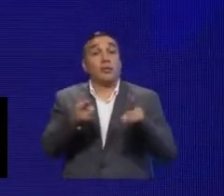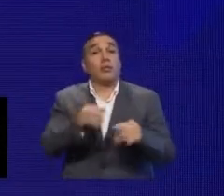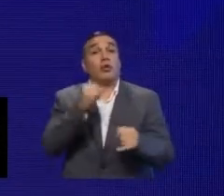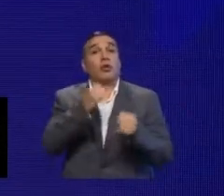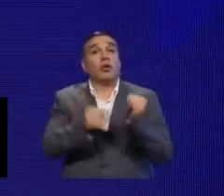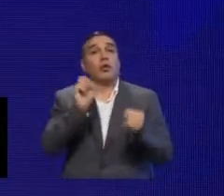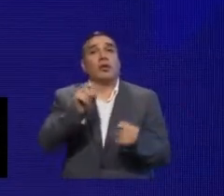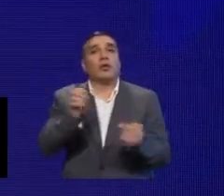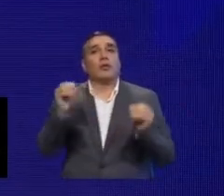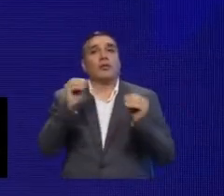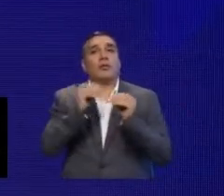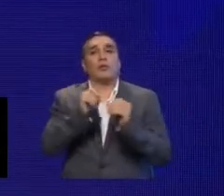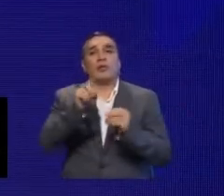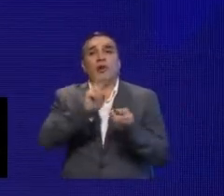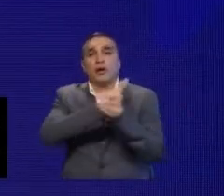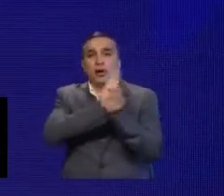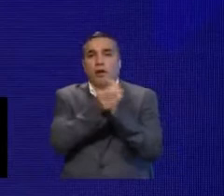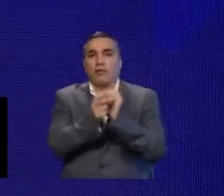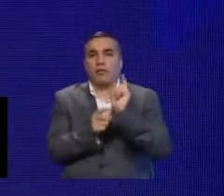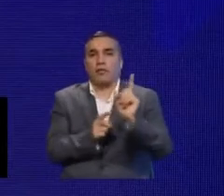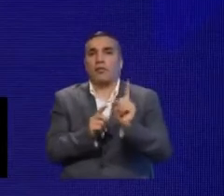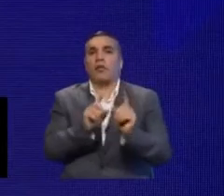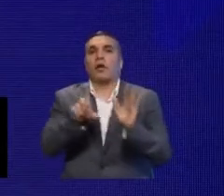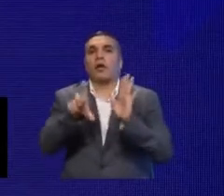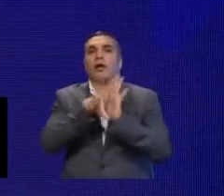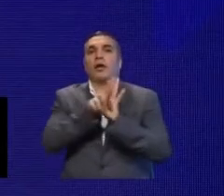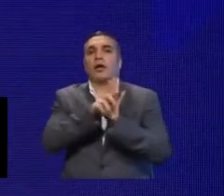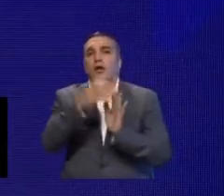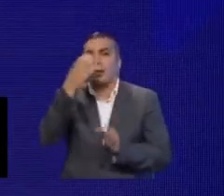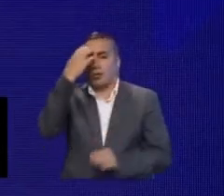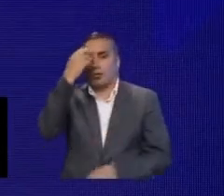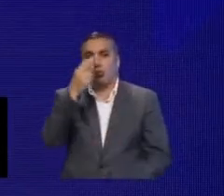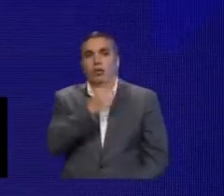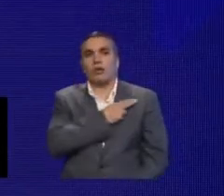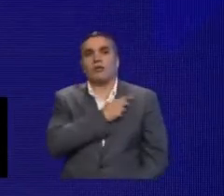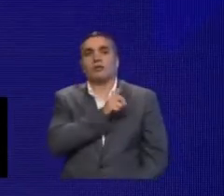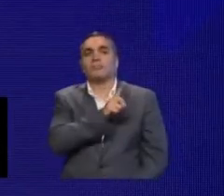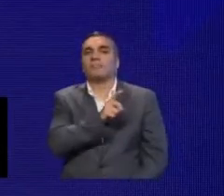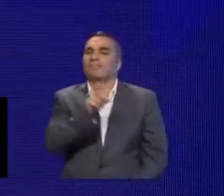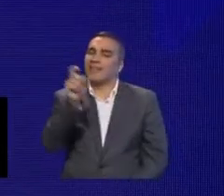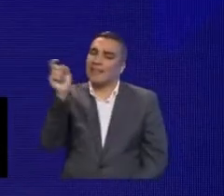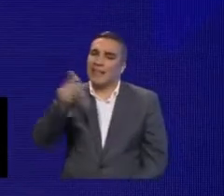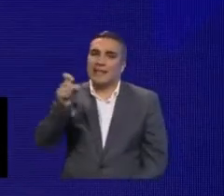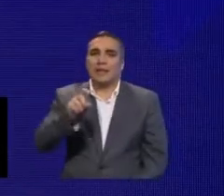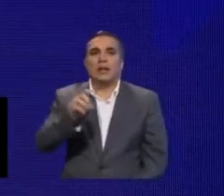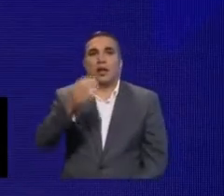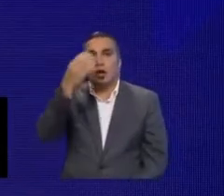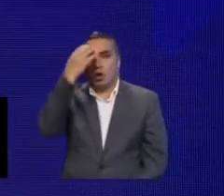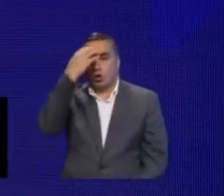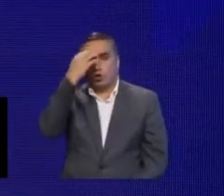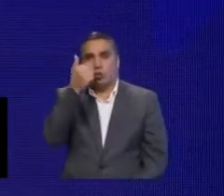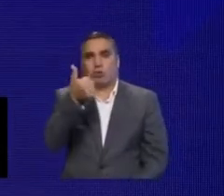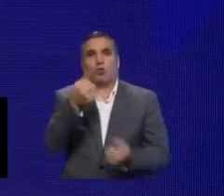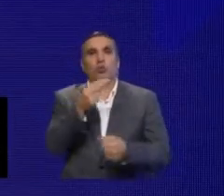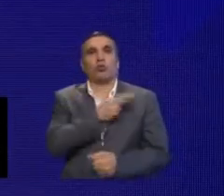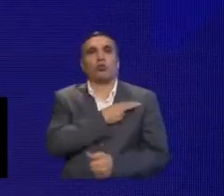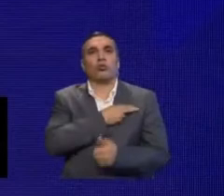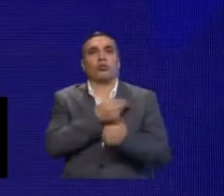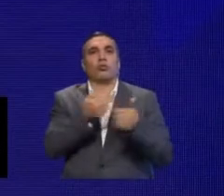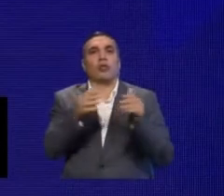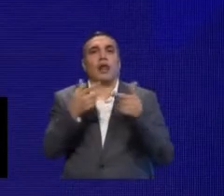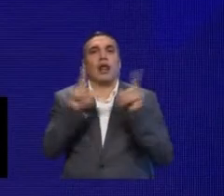debemos llevar a cabo también una reforma en la Ley de Educación Superior. Necesitamos educación,